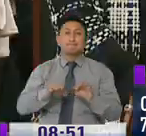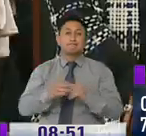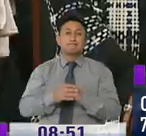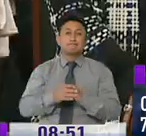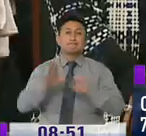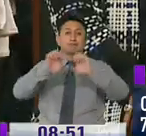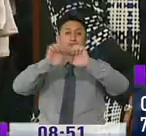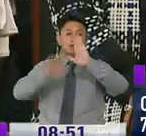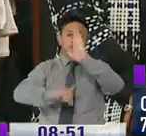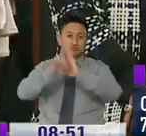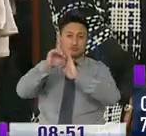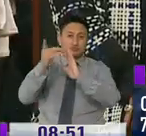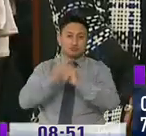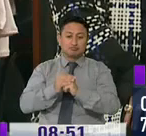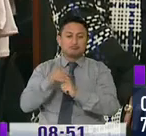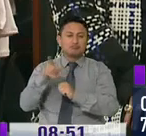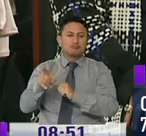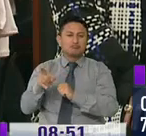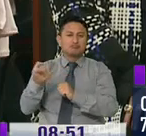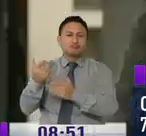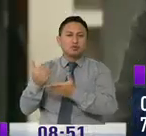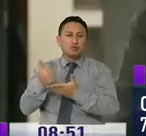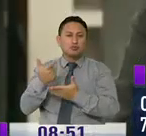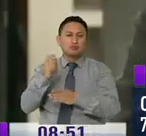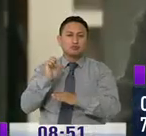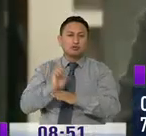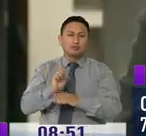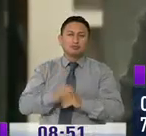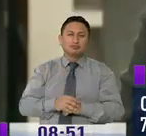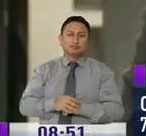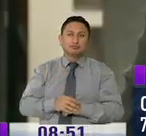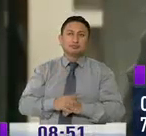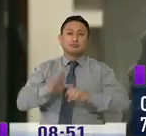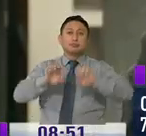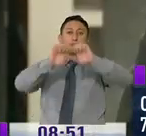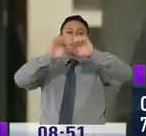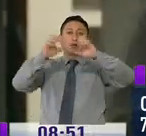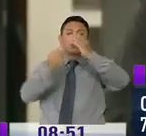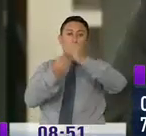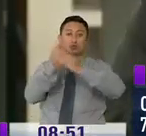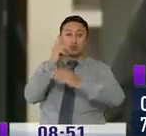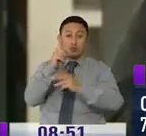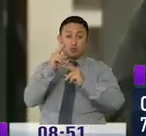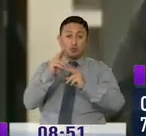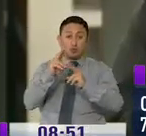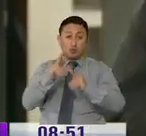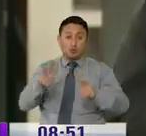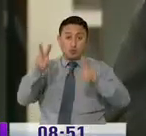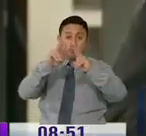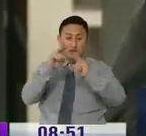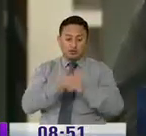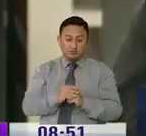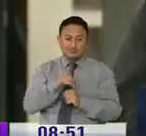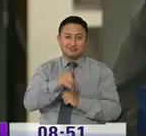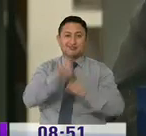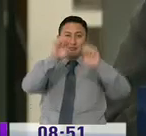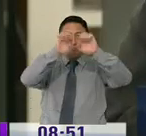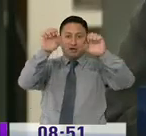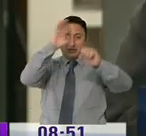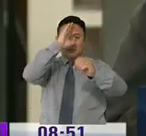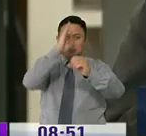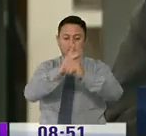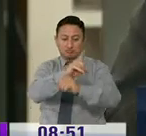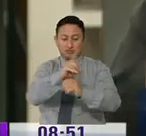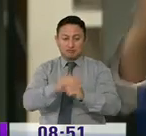empresas y explicó cómo estas ayudan al país. El crear empresa es un valor, porque si es que esa empresa es creada con